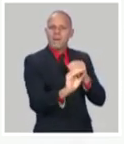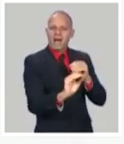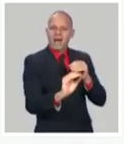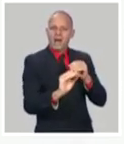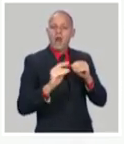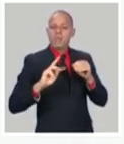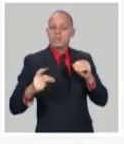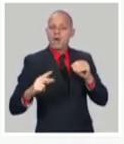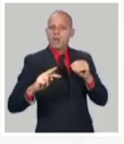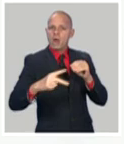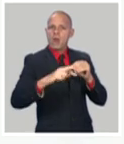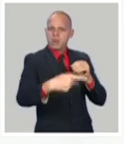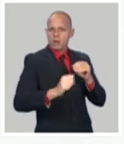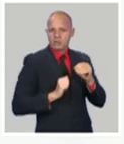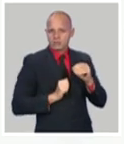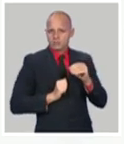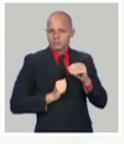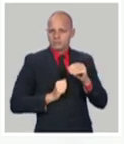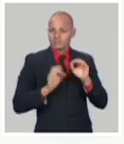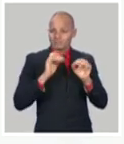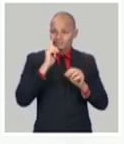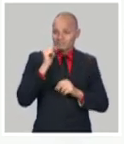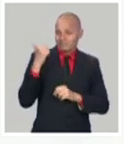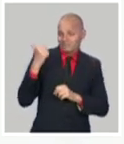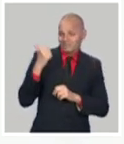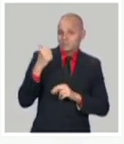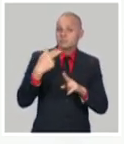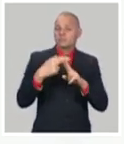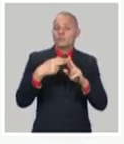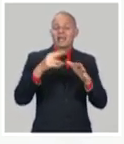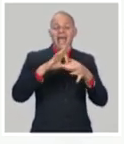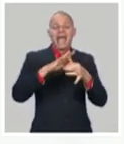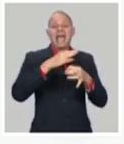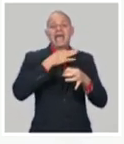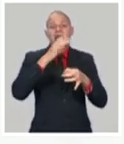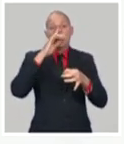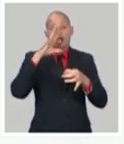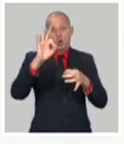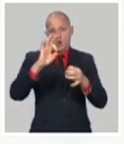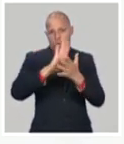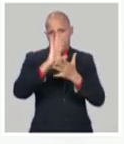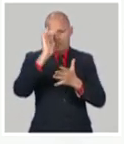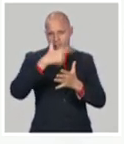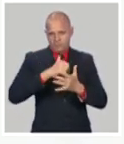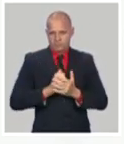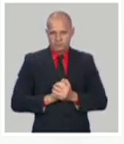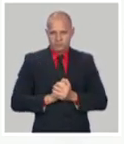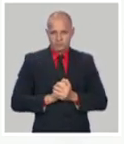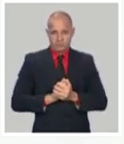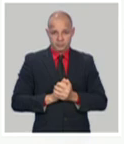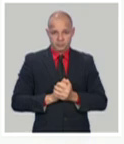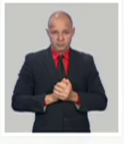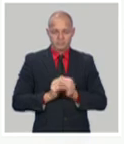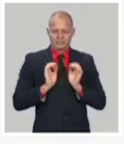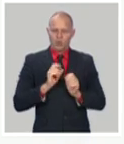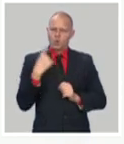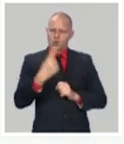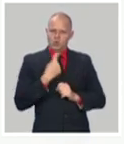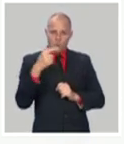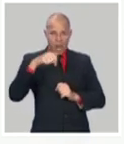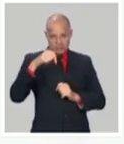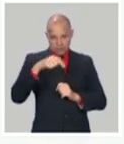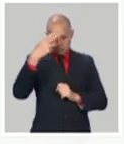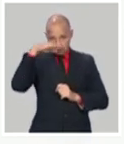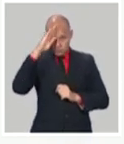están dedicando a esto. Esto no es a todas las muestras, pero hay que seleccionar para saber qué está pasando, qué está circulando,